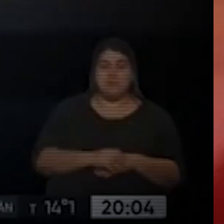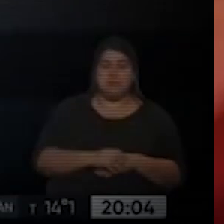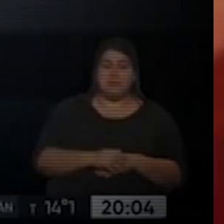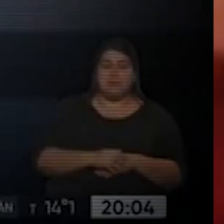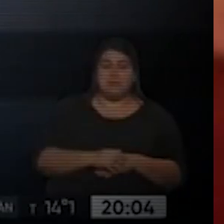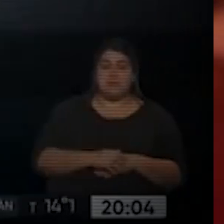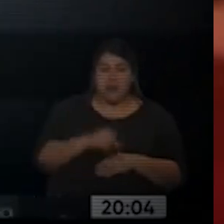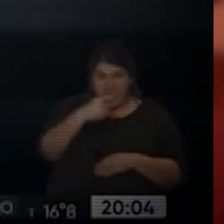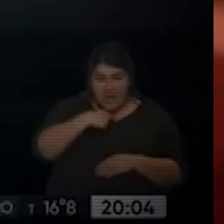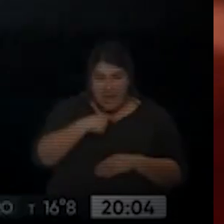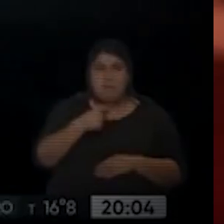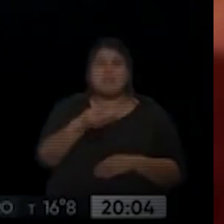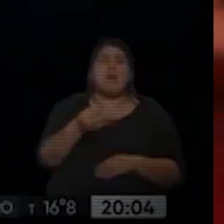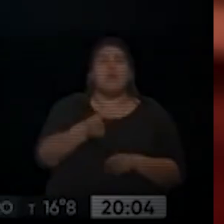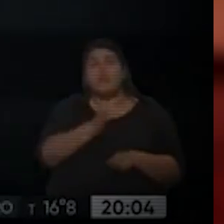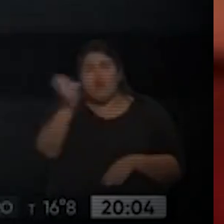¿Quieres pasar,